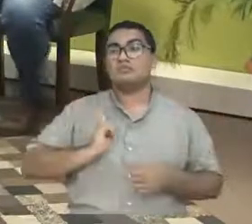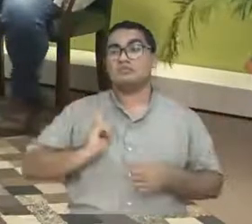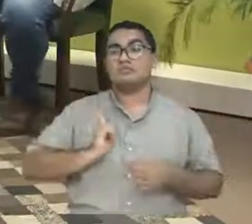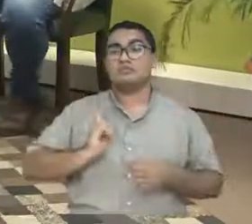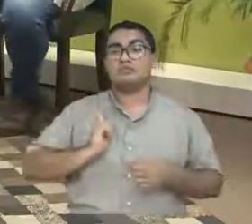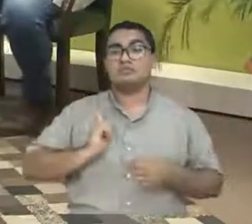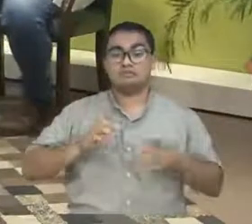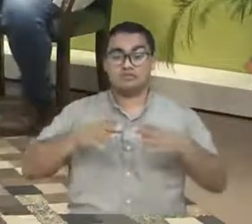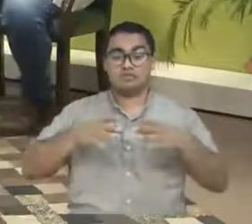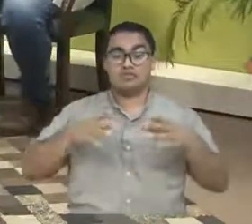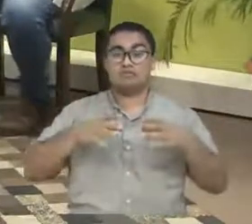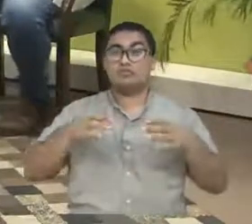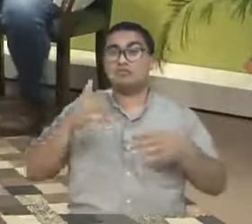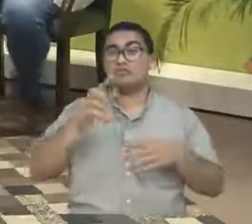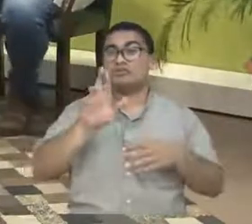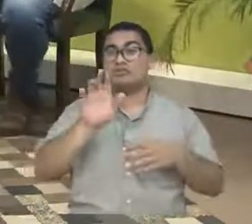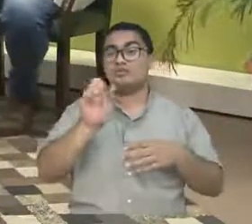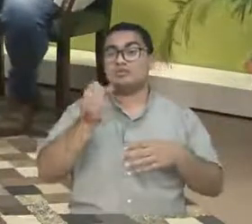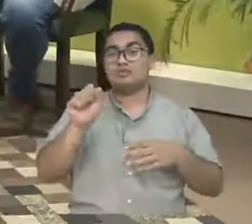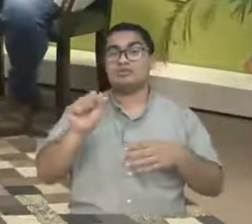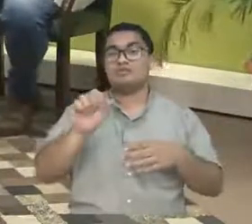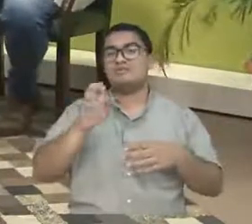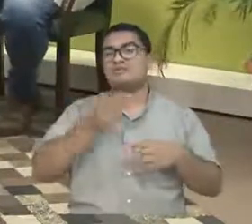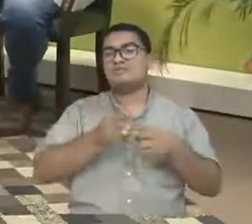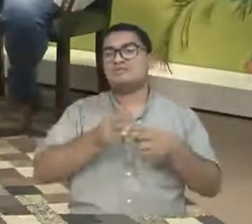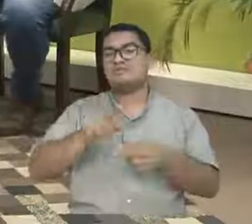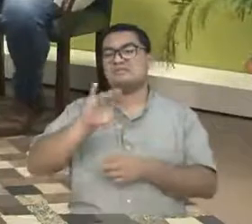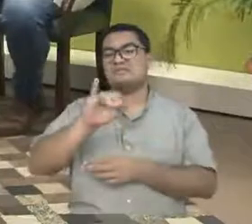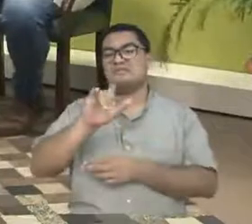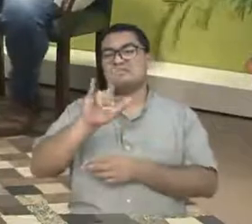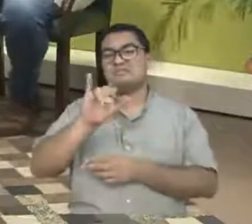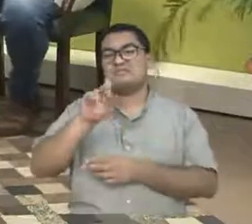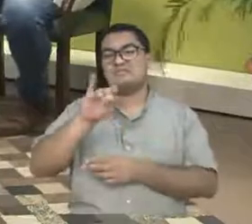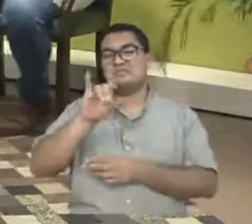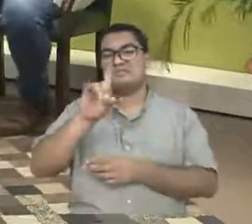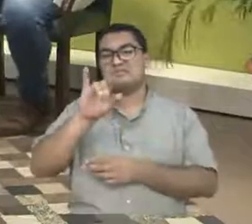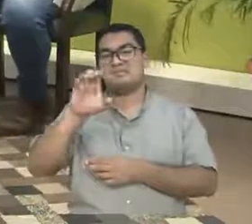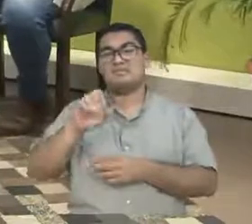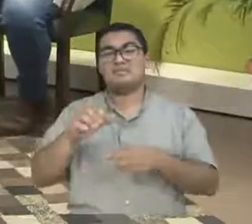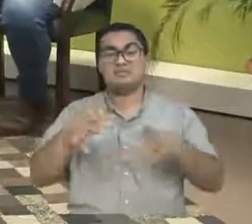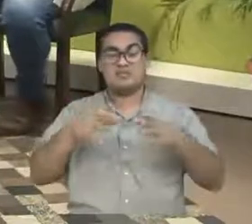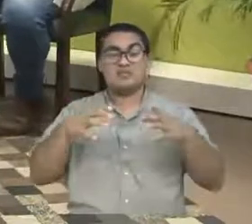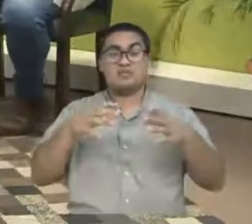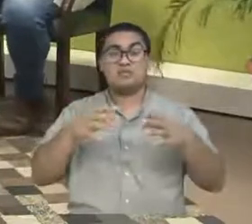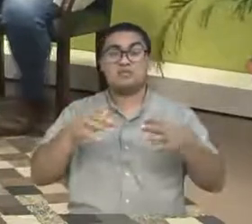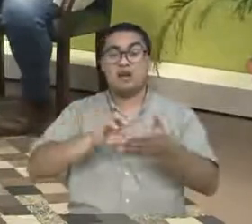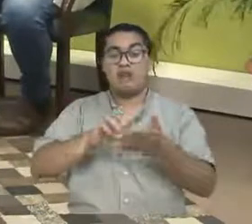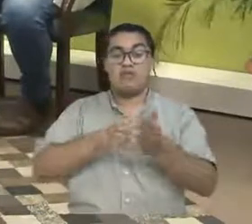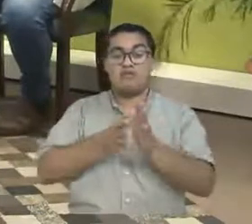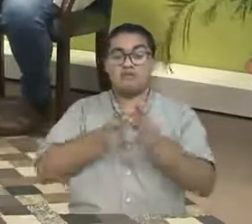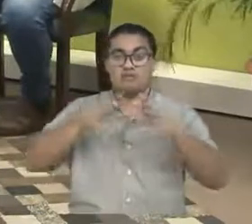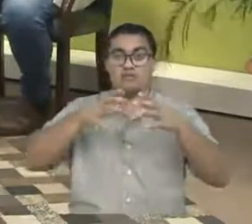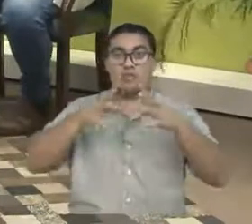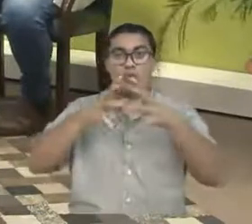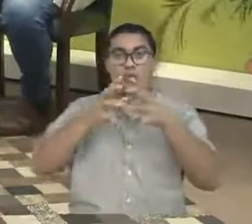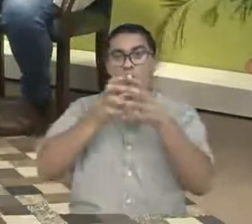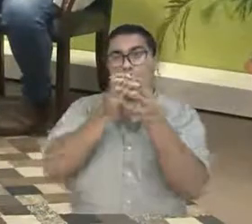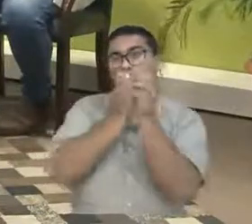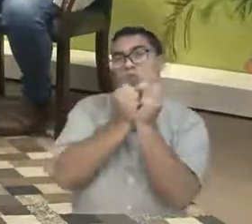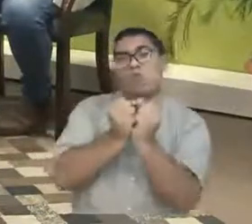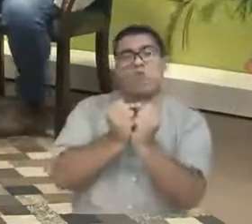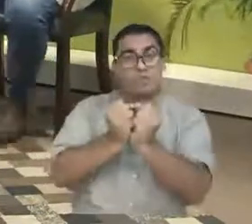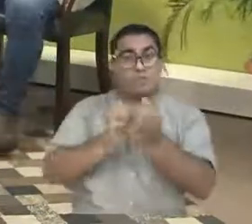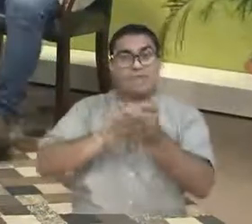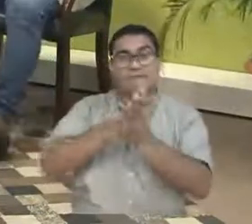de grasa, una capa bilipídica se llama, que el jabón destruye esta capa, pero necesita un tiempo mínimo para hacer